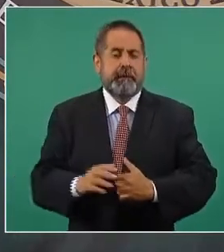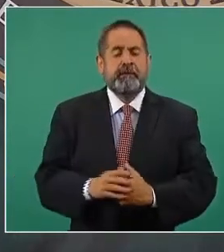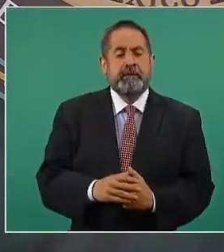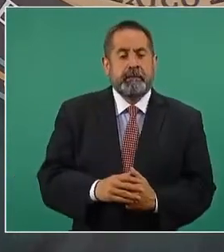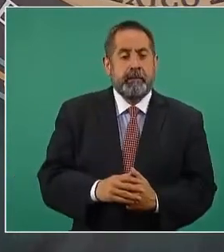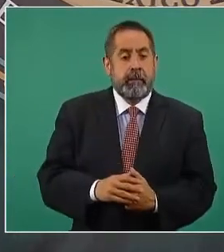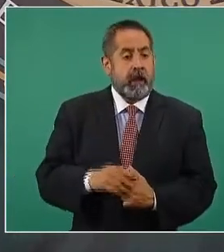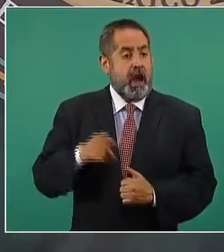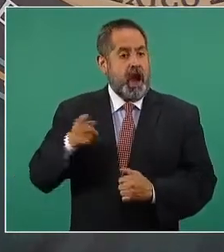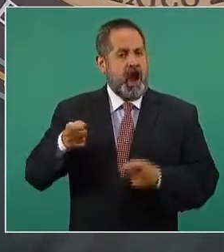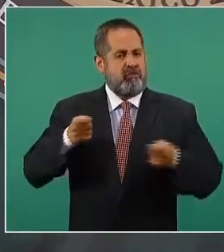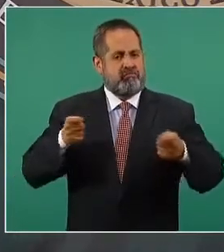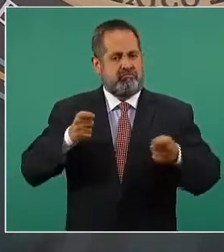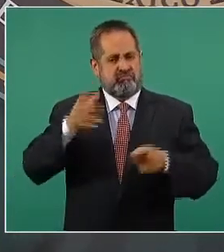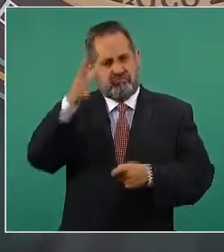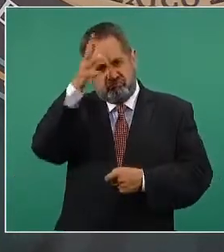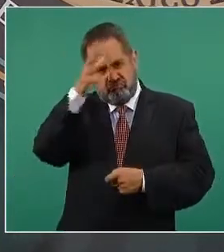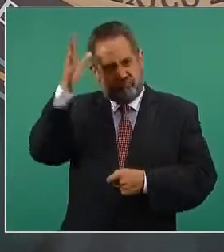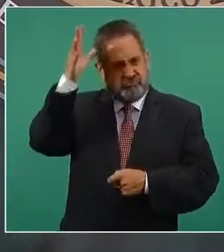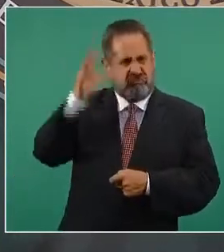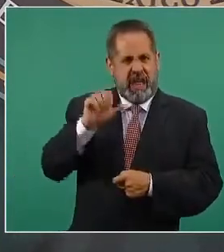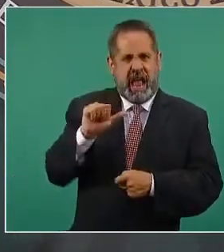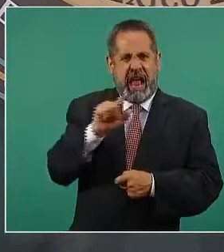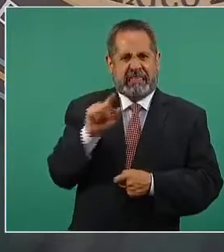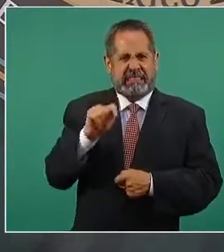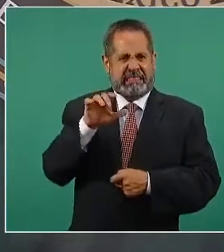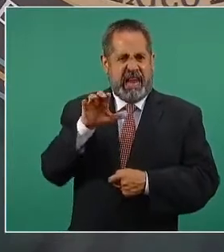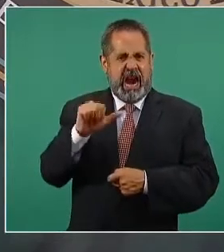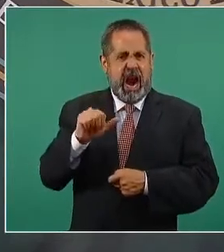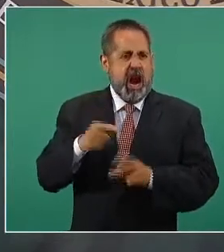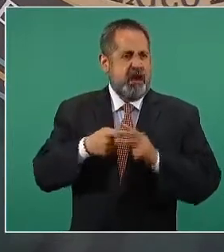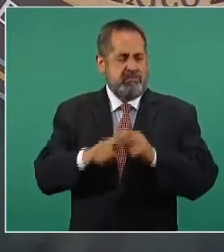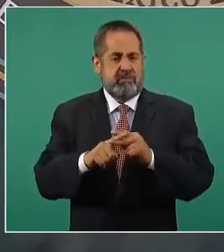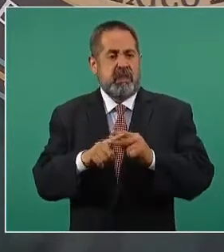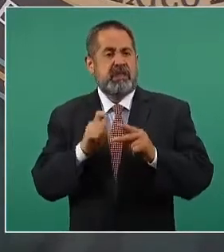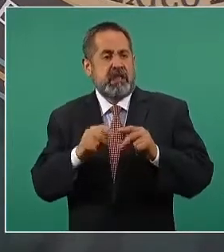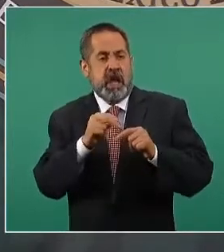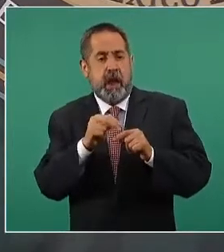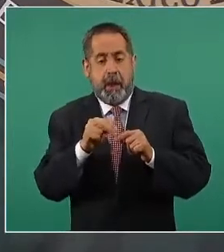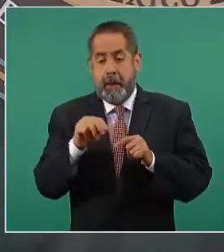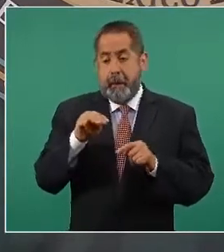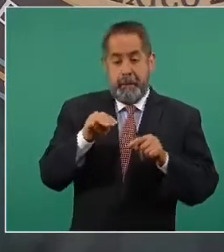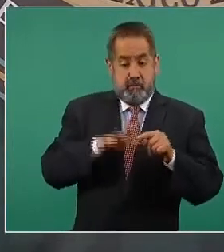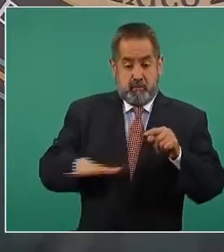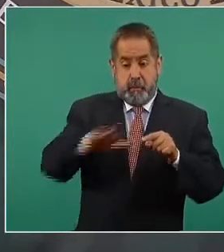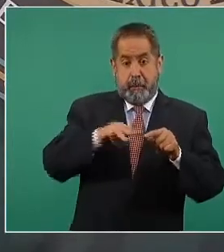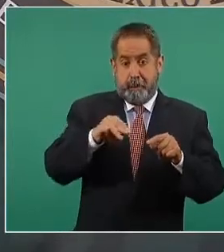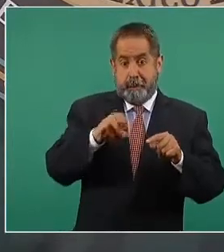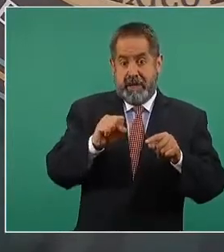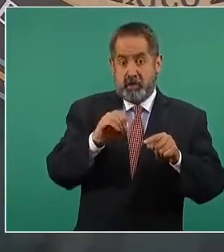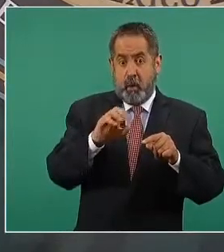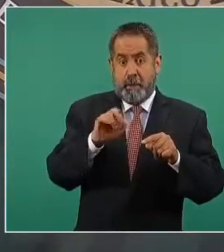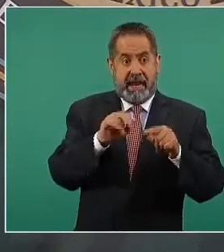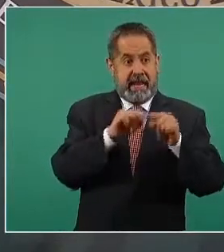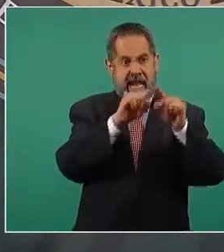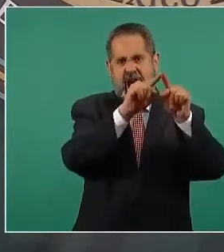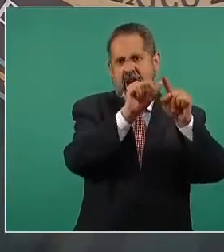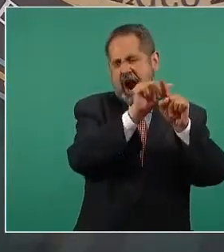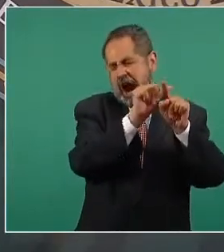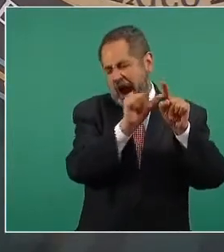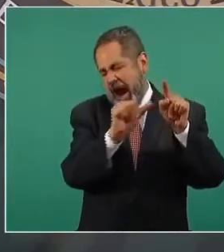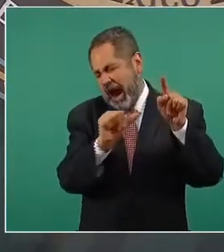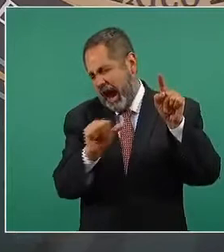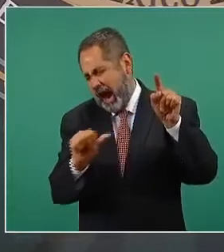el poderío de los aztecas se extendió desde el norte de Mesoamérica hasta el sur de